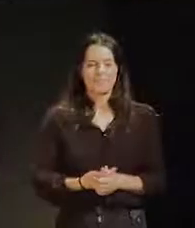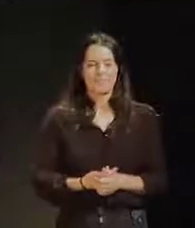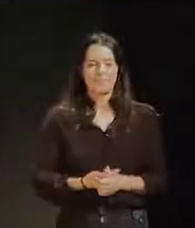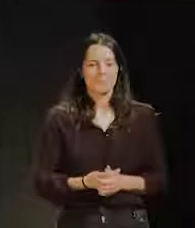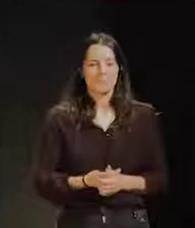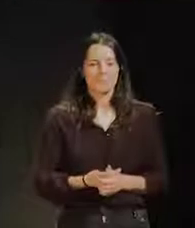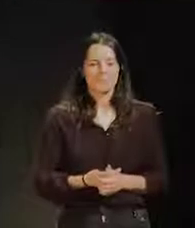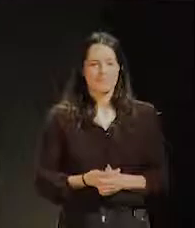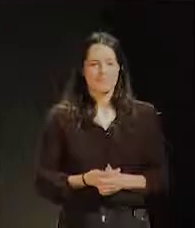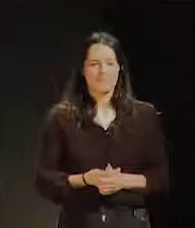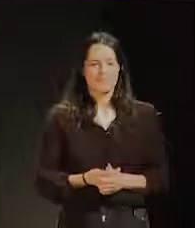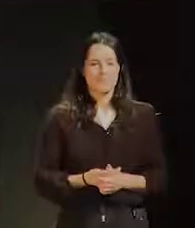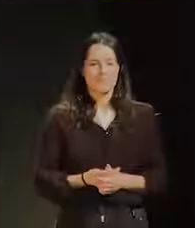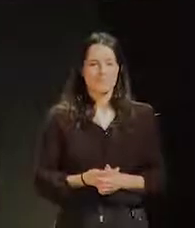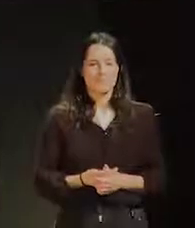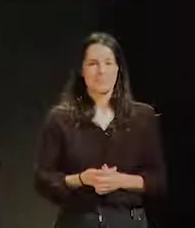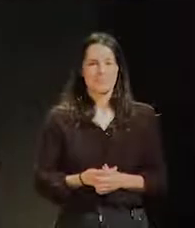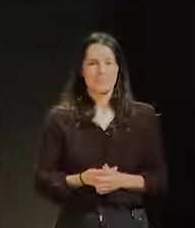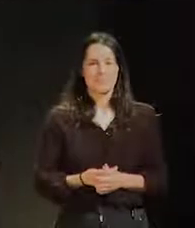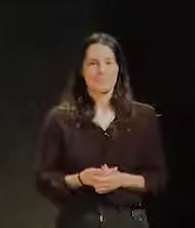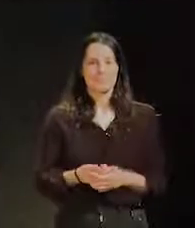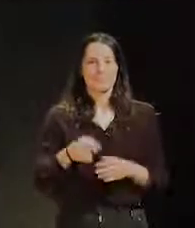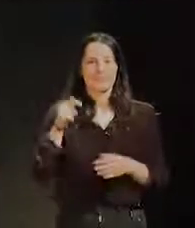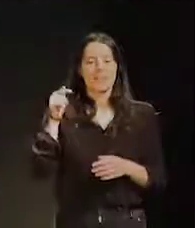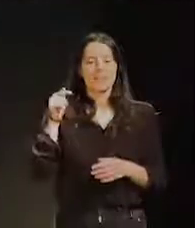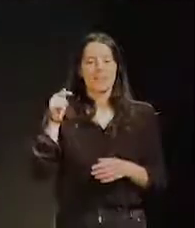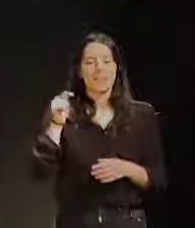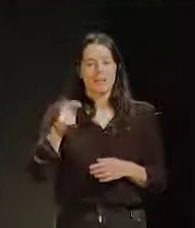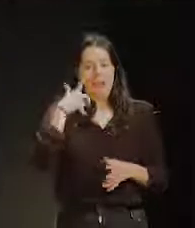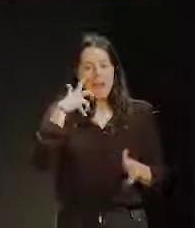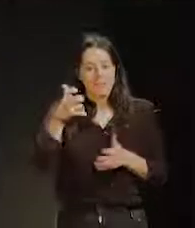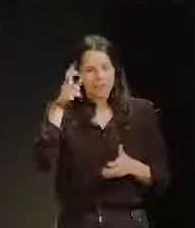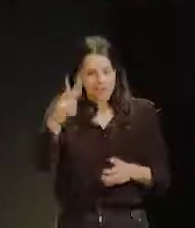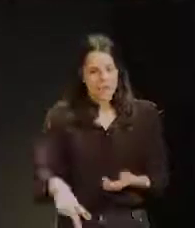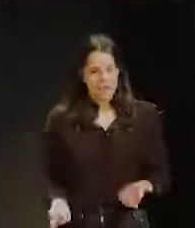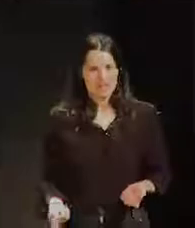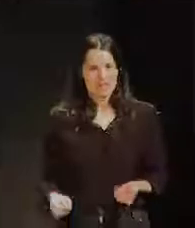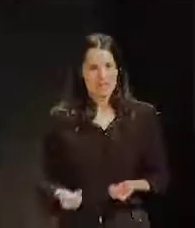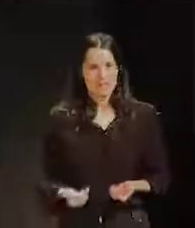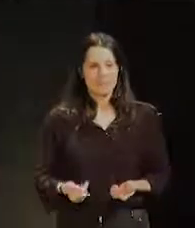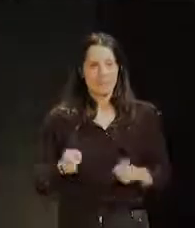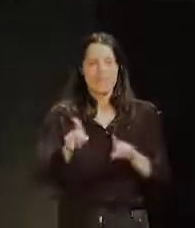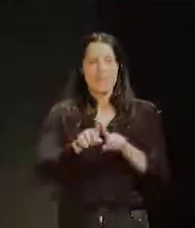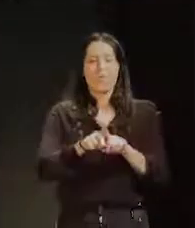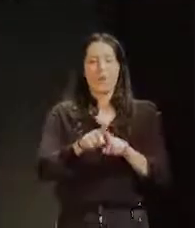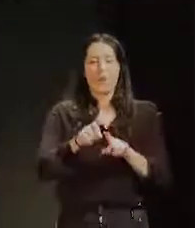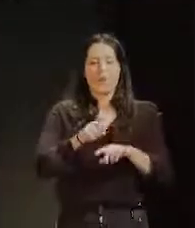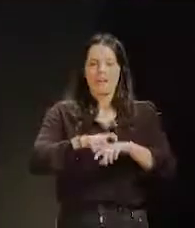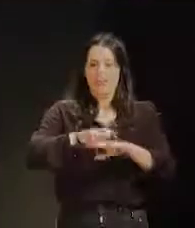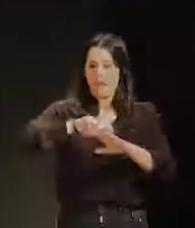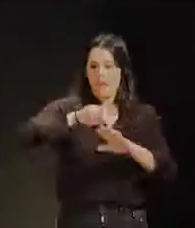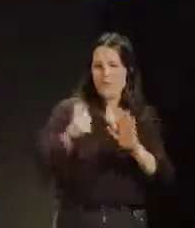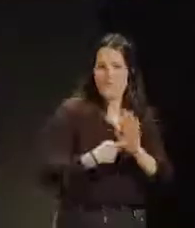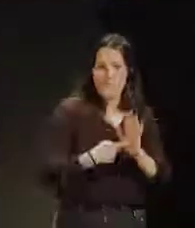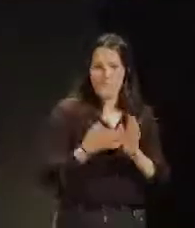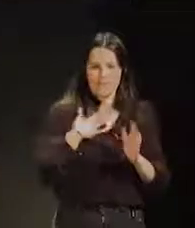no danzarín, no actor, artista. Era un completo